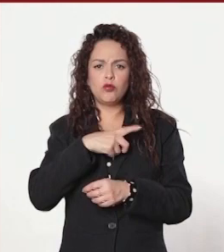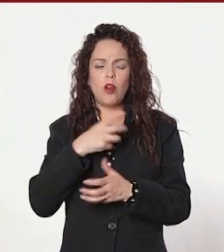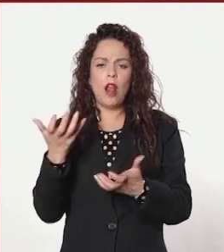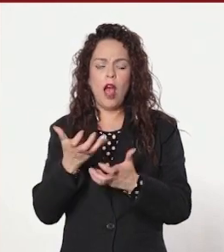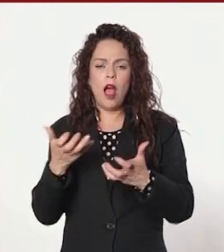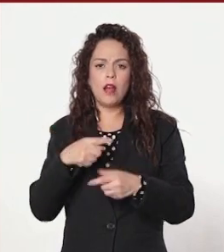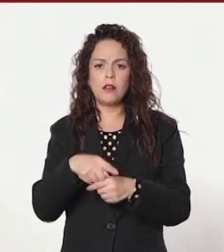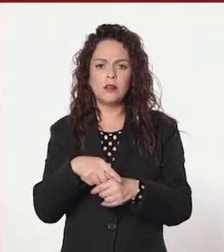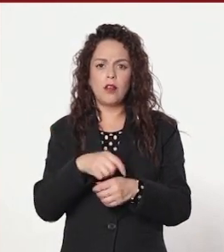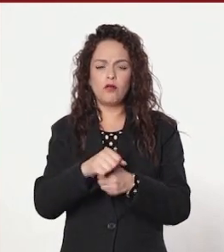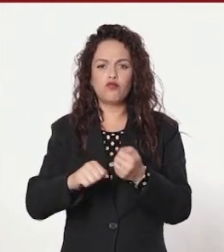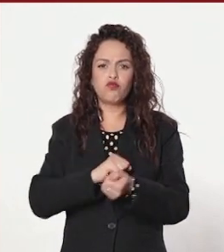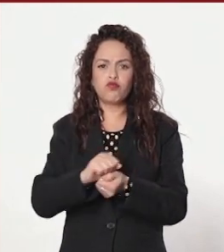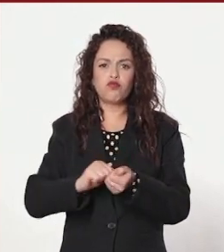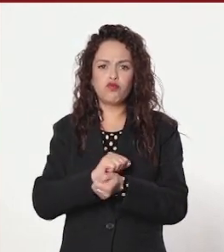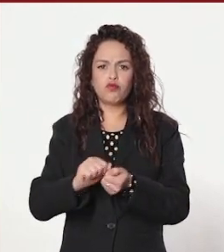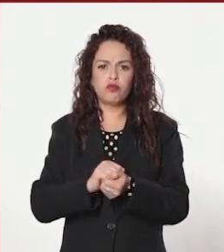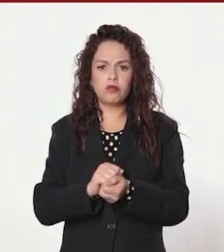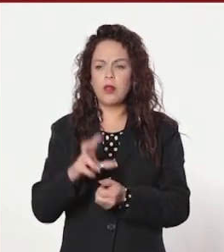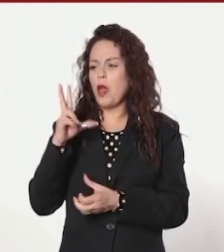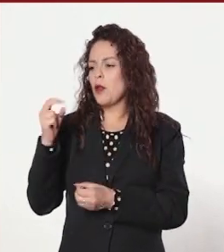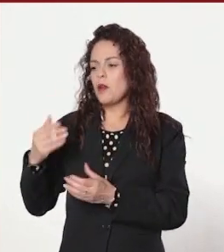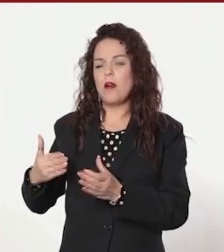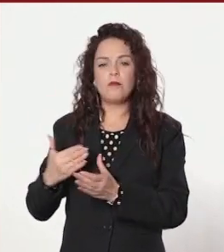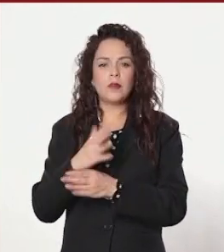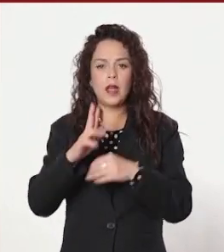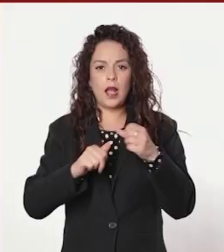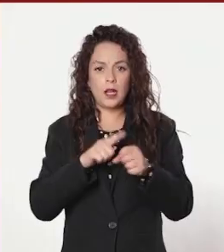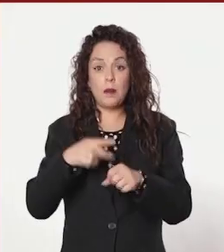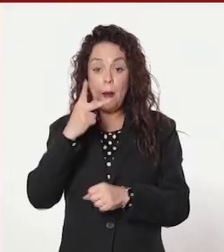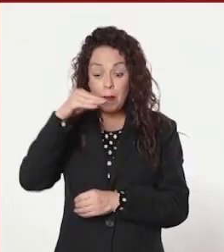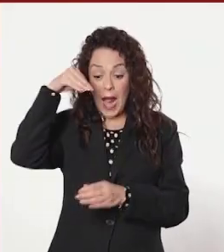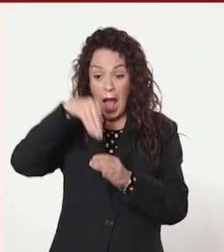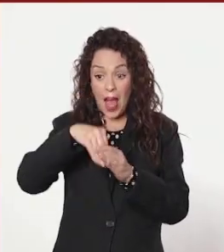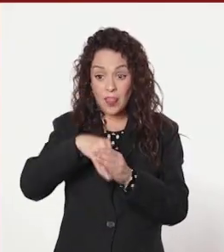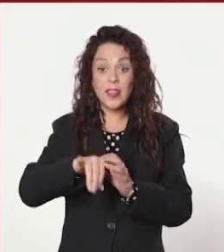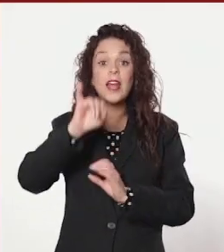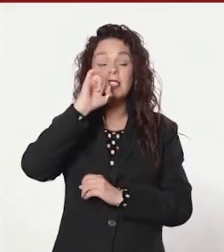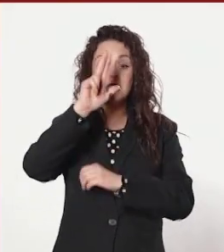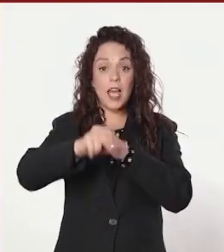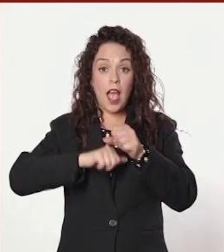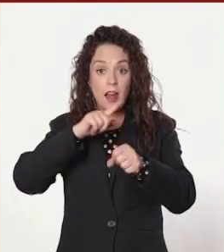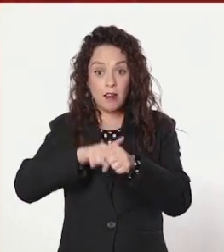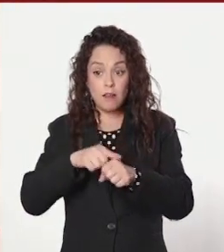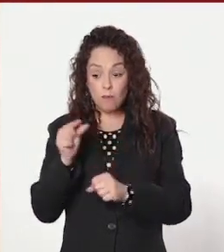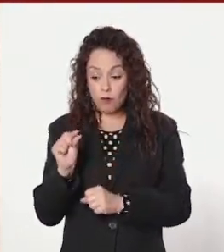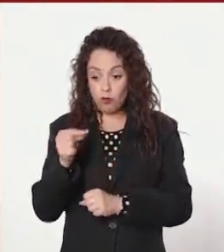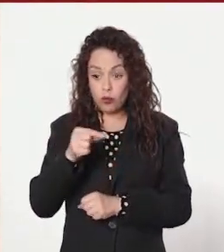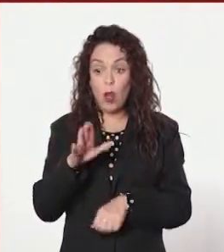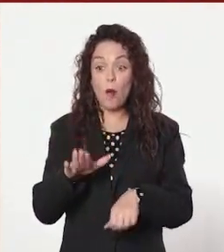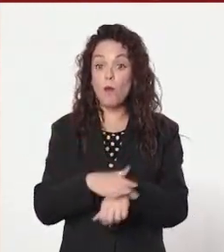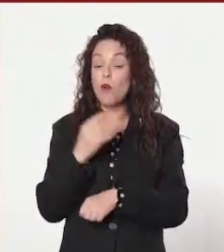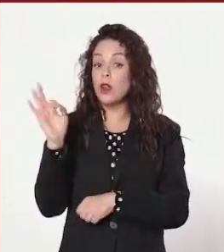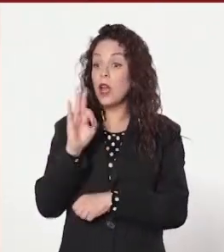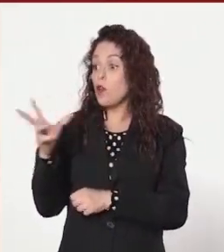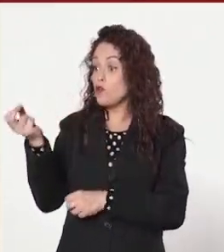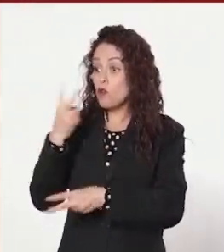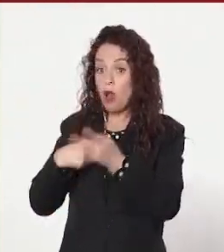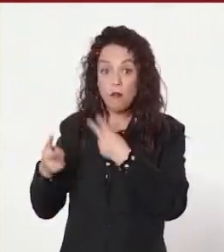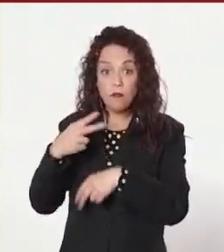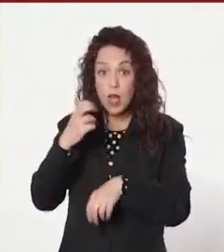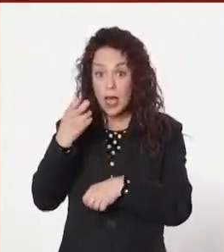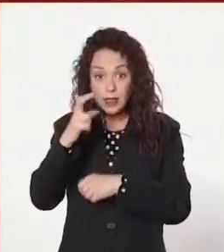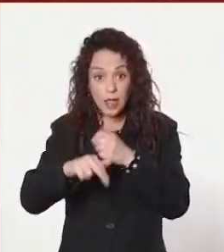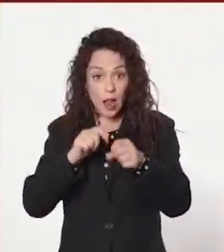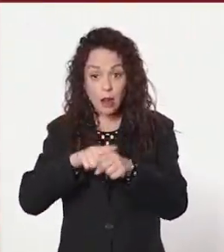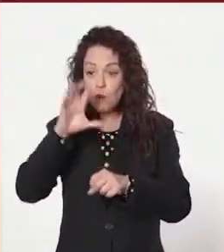quien entre. Adentro, por supuesto, van a llegar cochinillas, qué padre, y felicidades, porque si no llegan, estamos teniendo problemas. Van